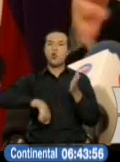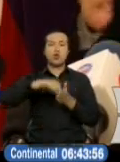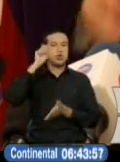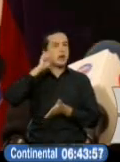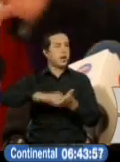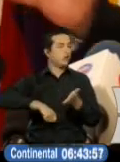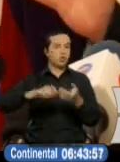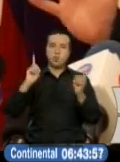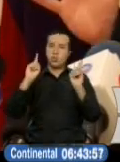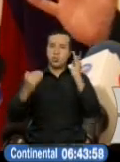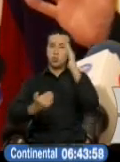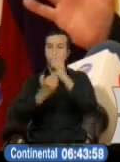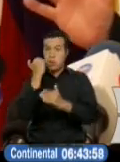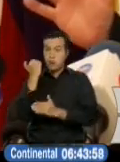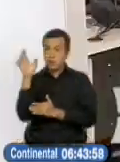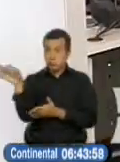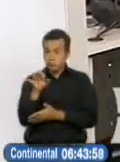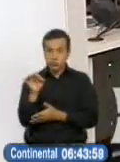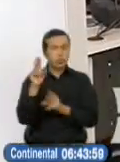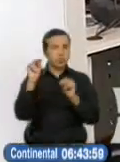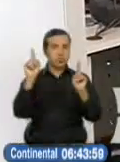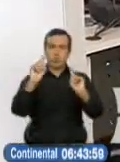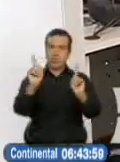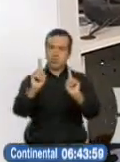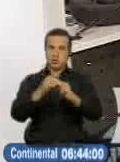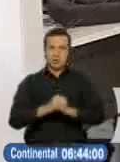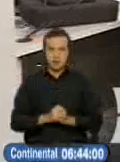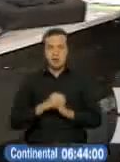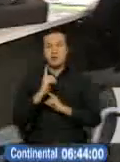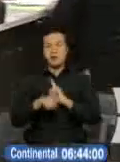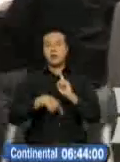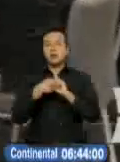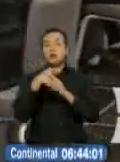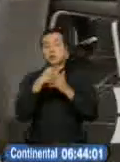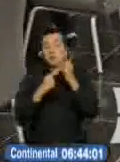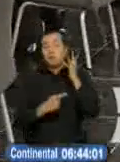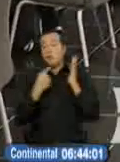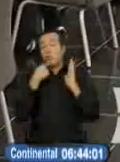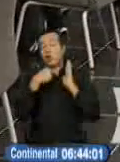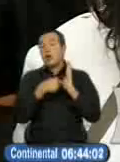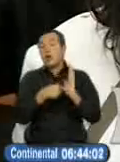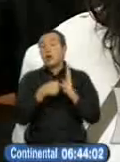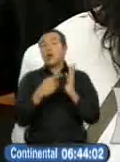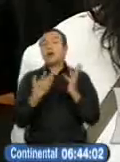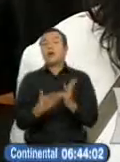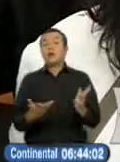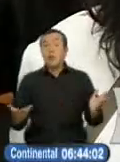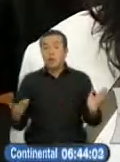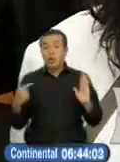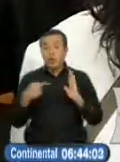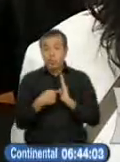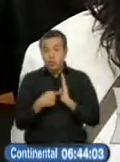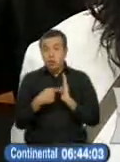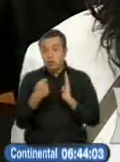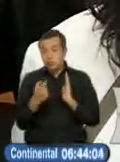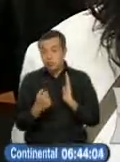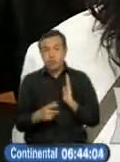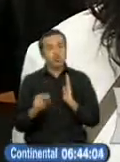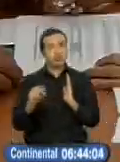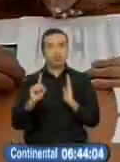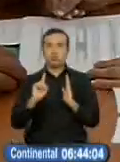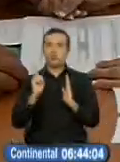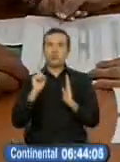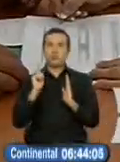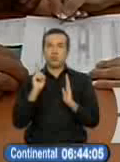contratará nuevos servidores públicos. Dejando de lado otras como la eliminación de tributos, la cual además de no ser una promesa de